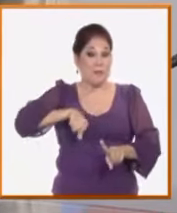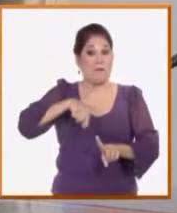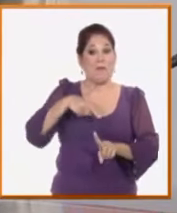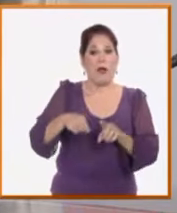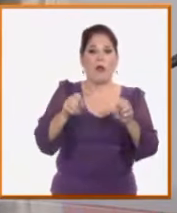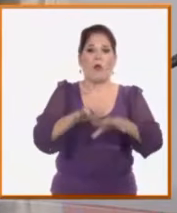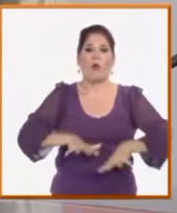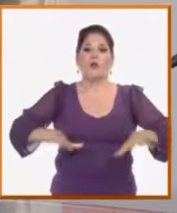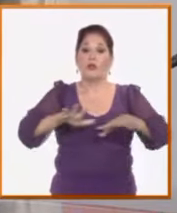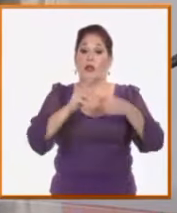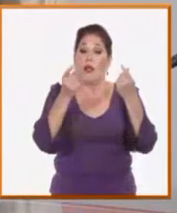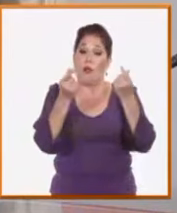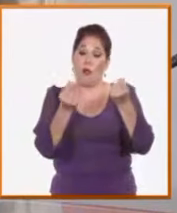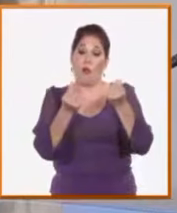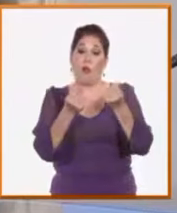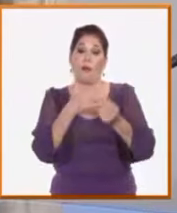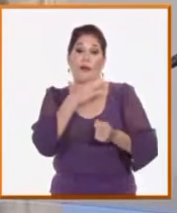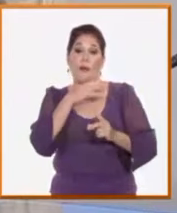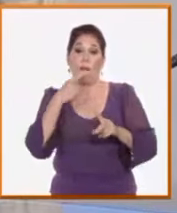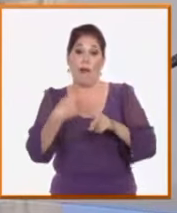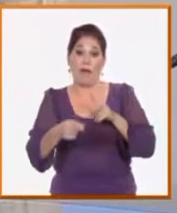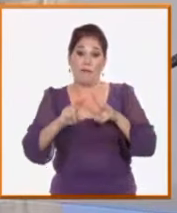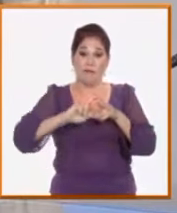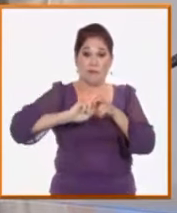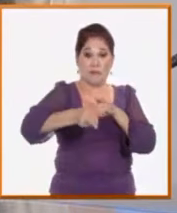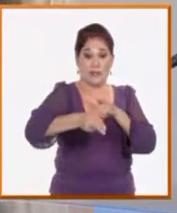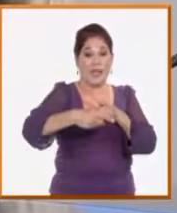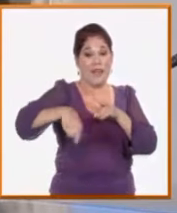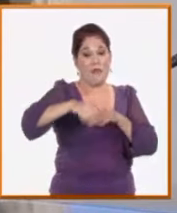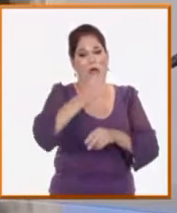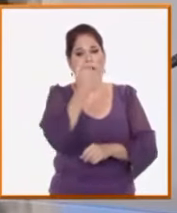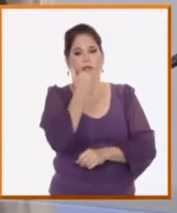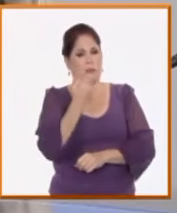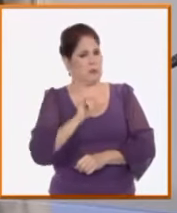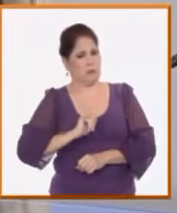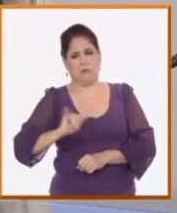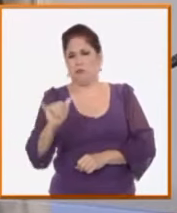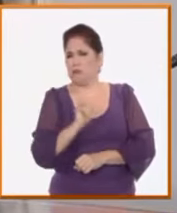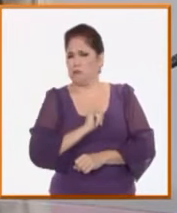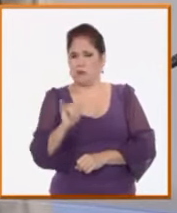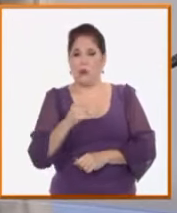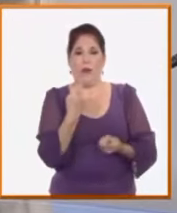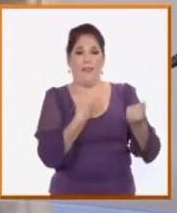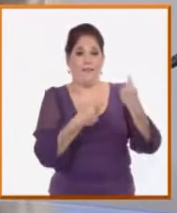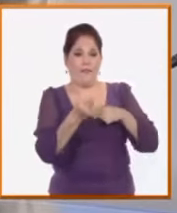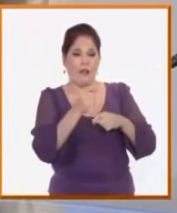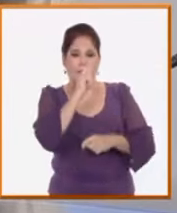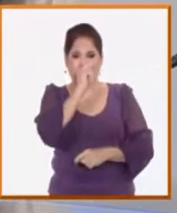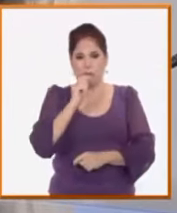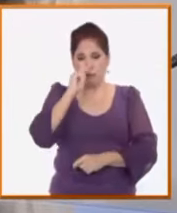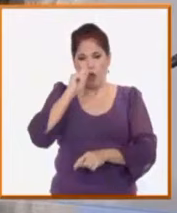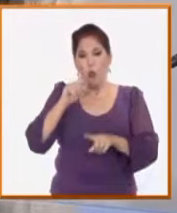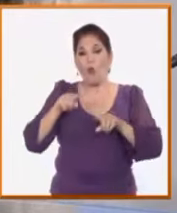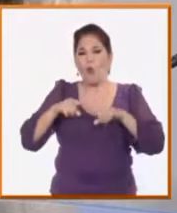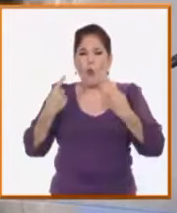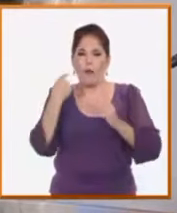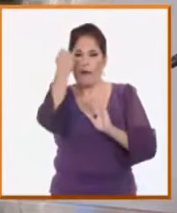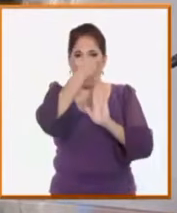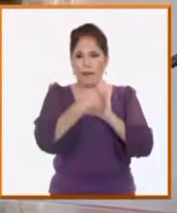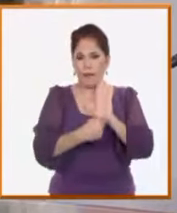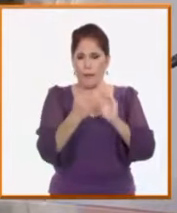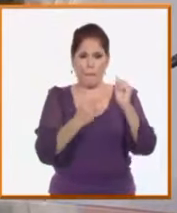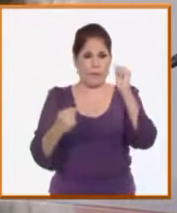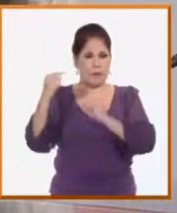condiciones socioeconómicas y migratorias que hoy tiene el país que impacta también en el tema del tráfico Cuáles son los rasgos los